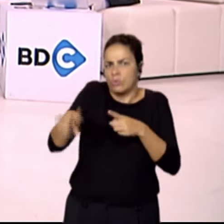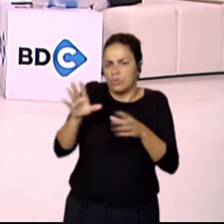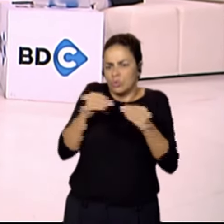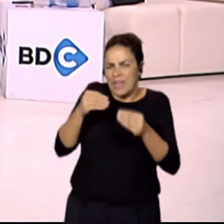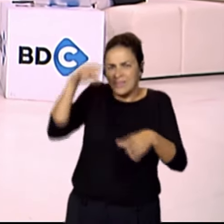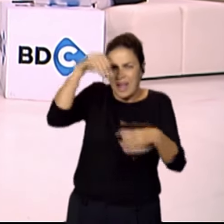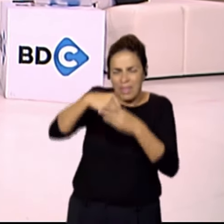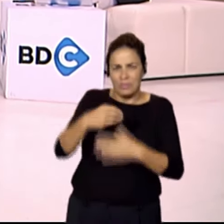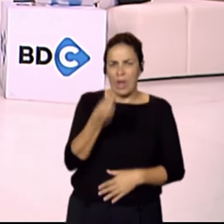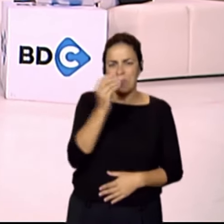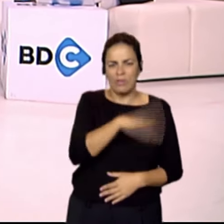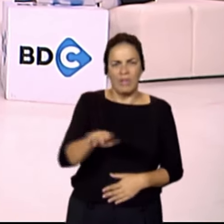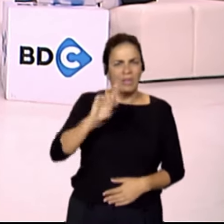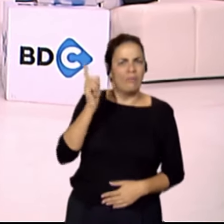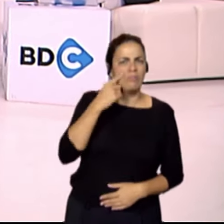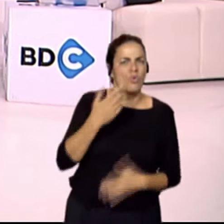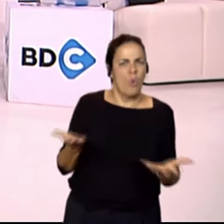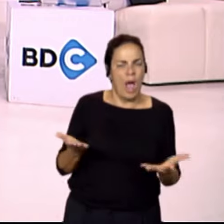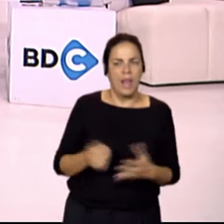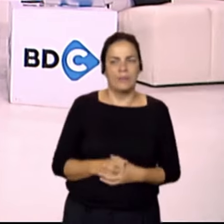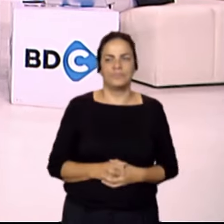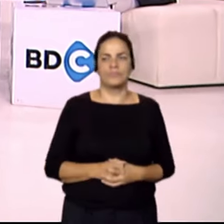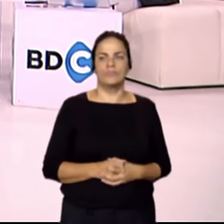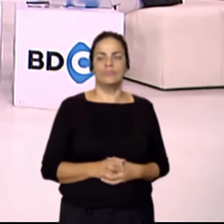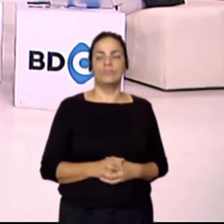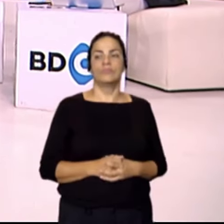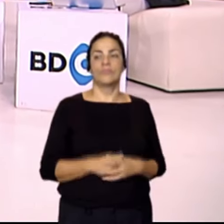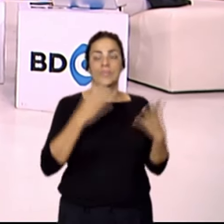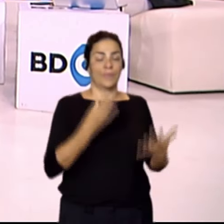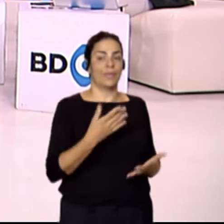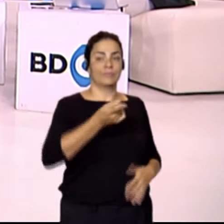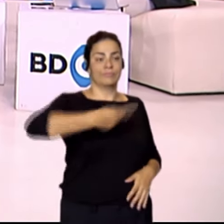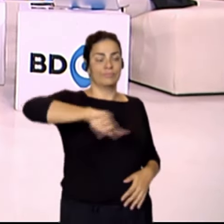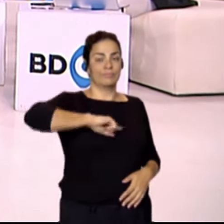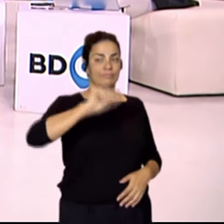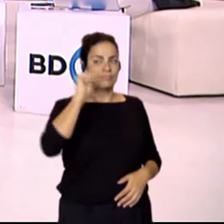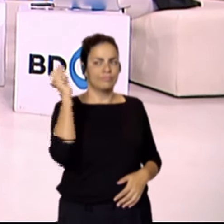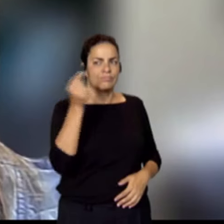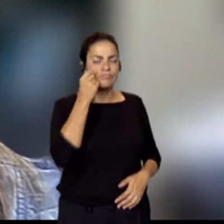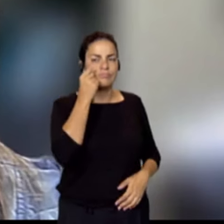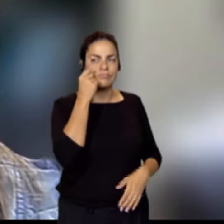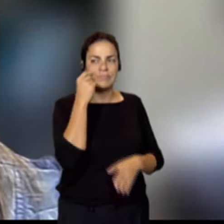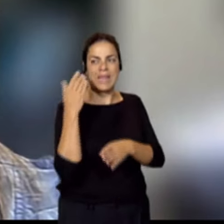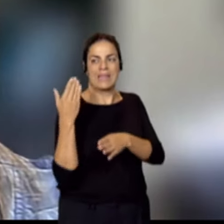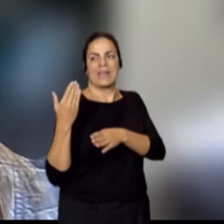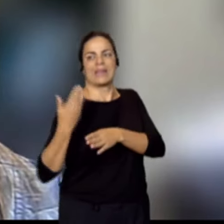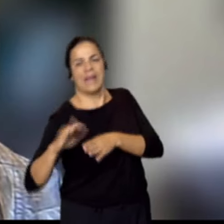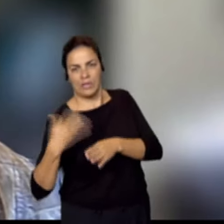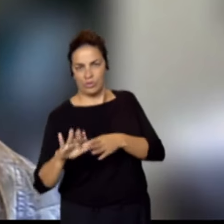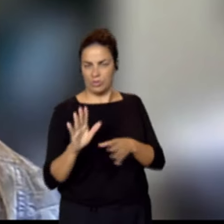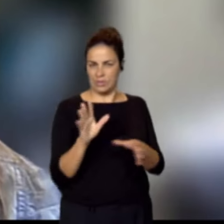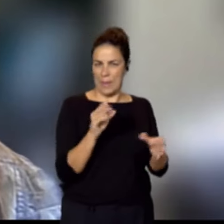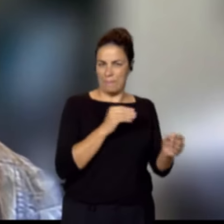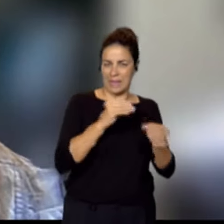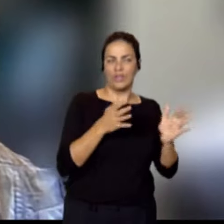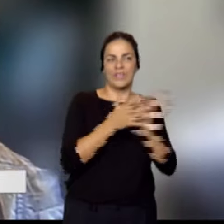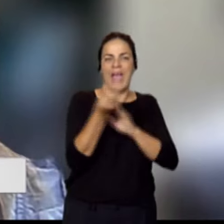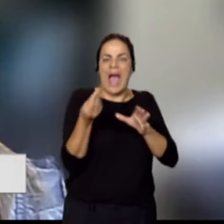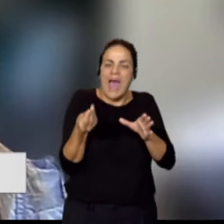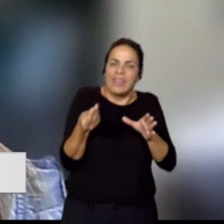alimentos infantiles Bueno pues los que hemos encontrado son migrantes de los son aditivos que se